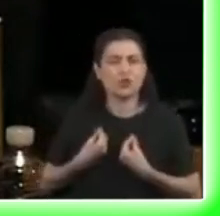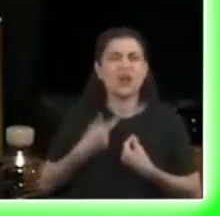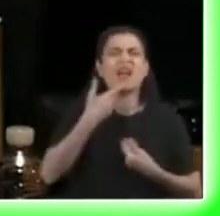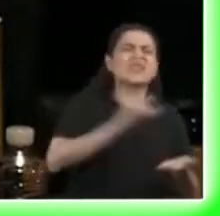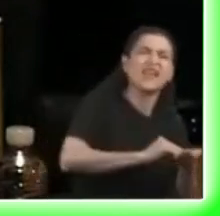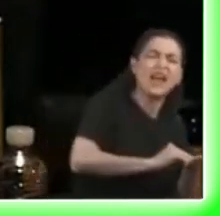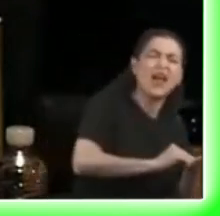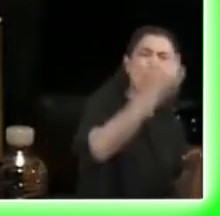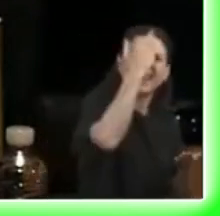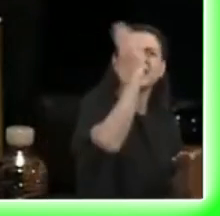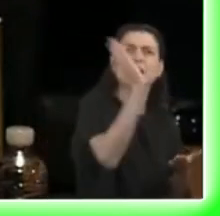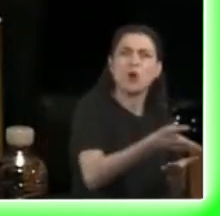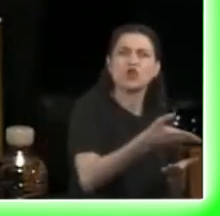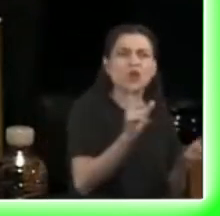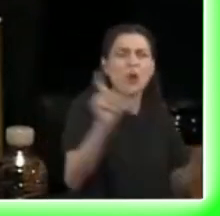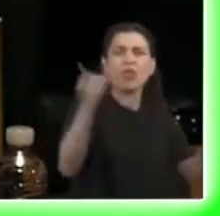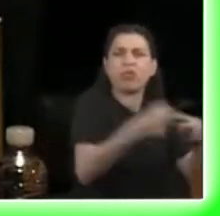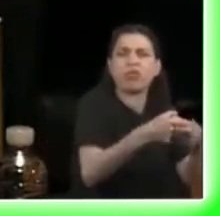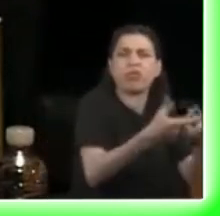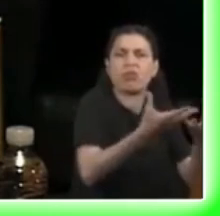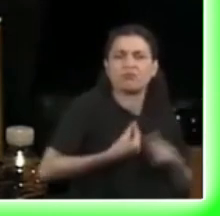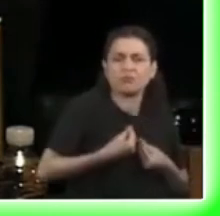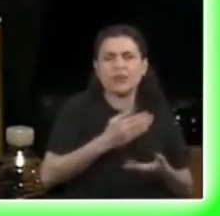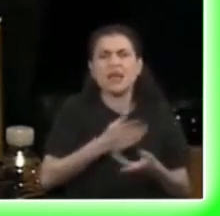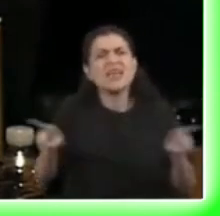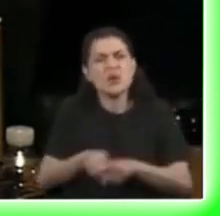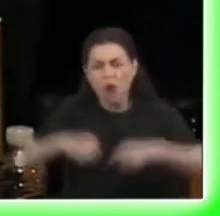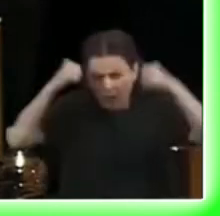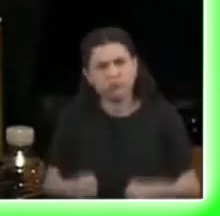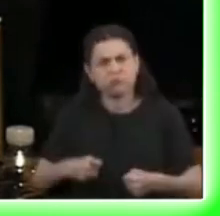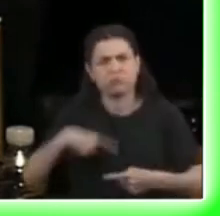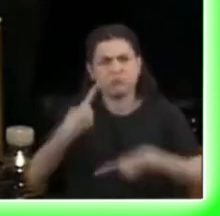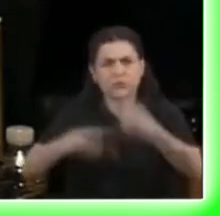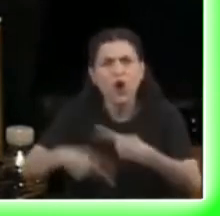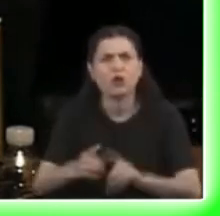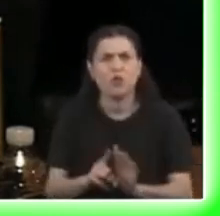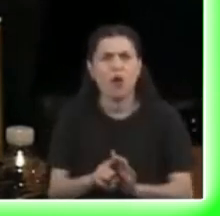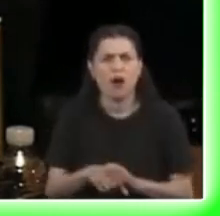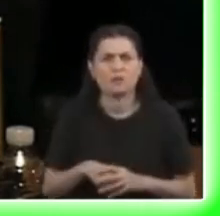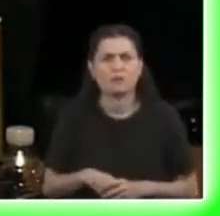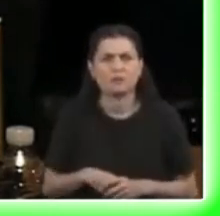Senadores.